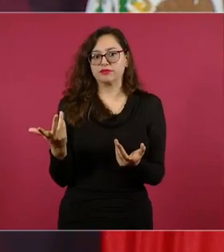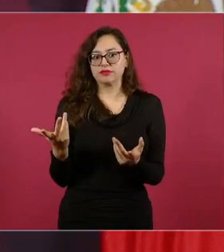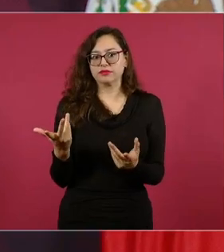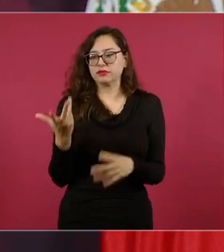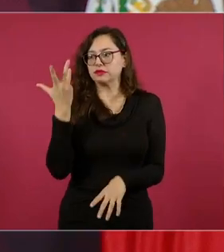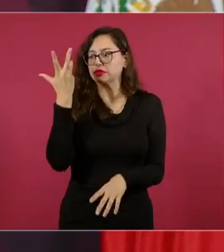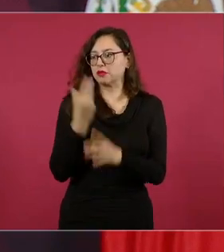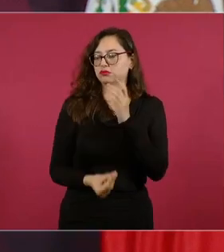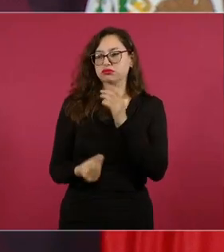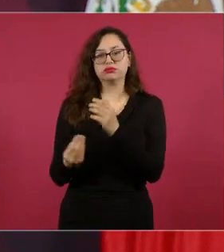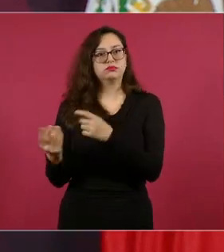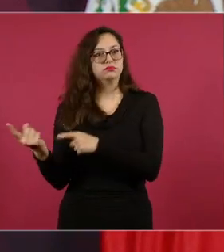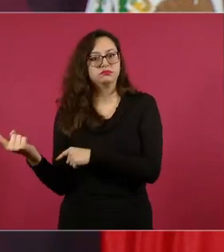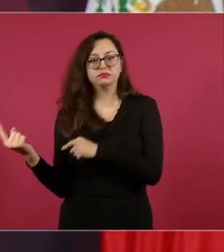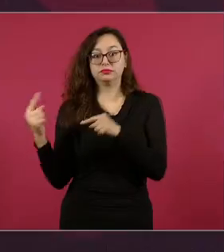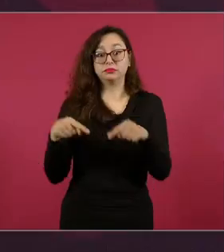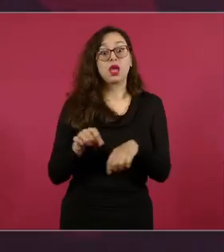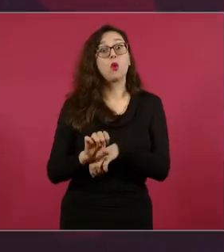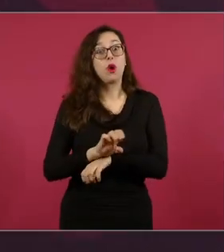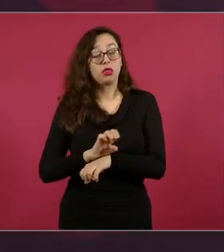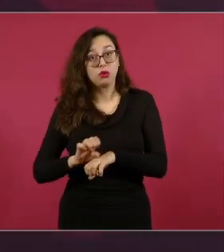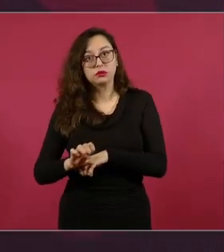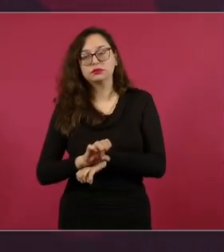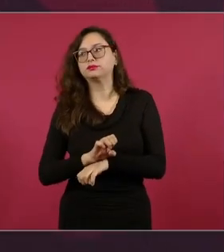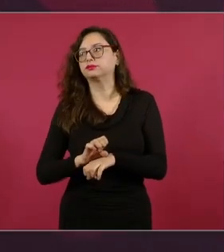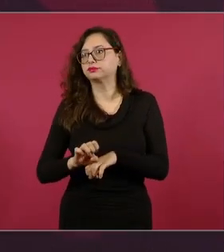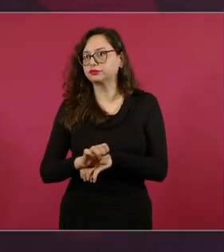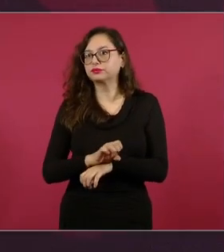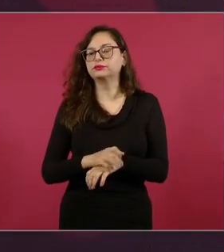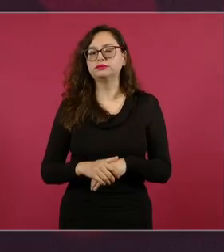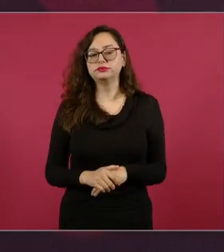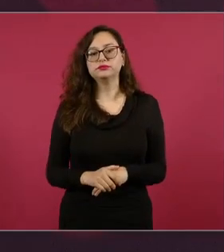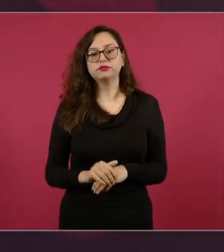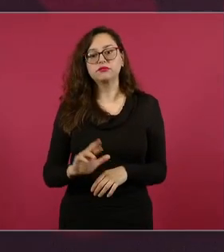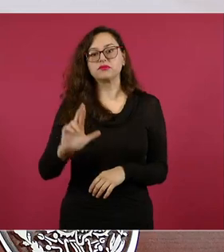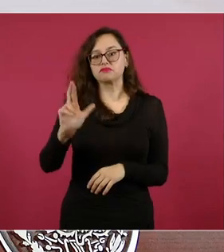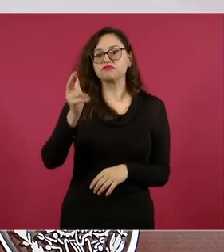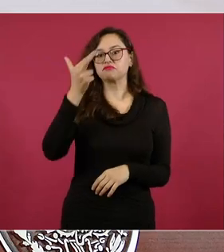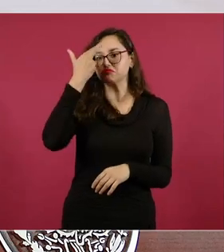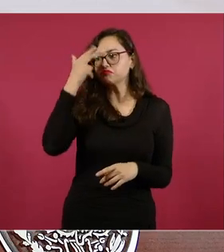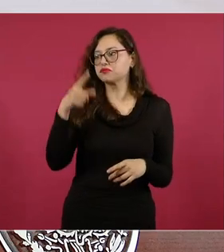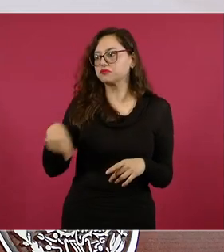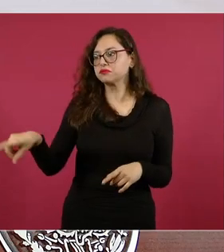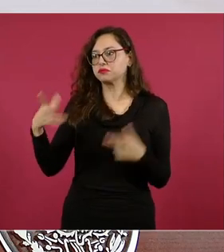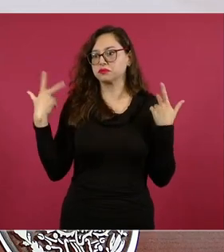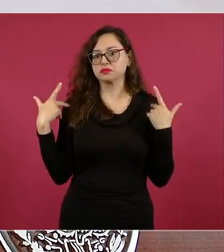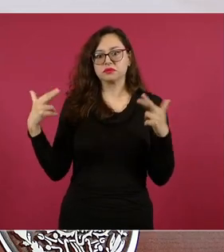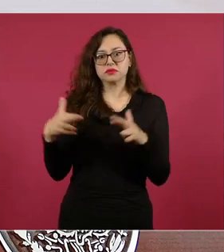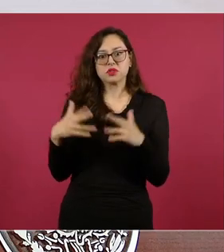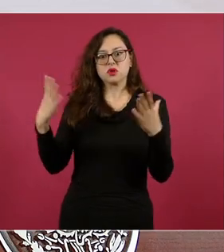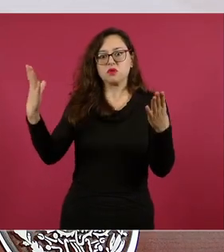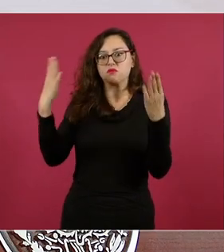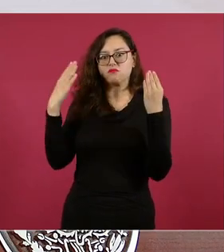países, de Ecuador. Recuerdo a mis maestros.